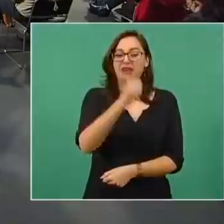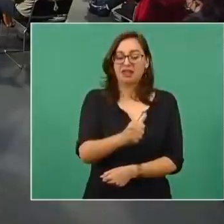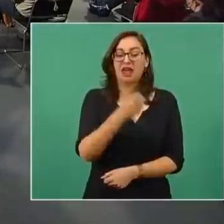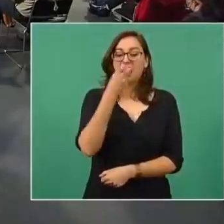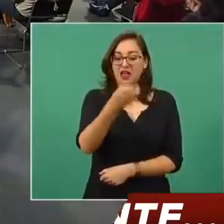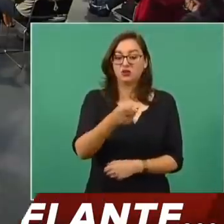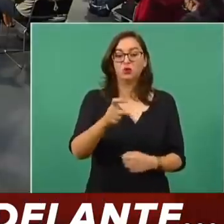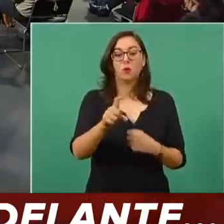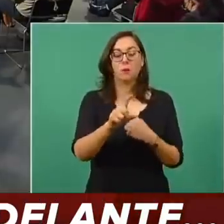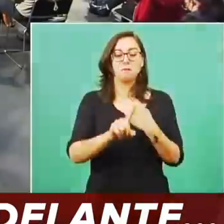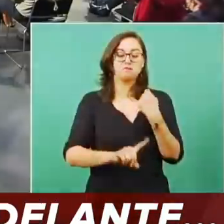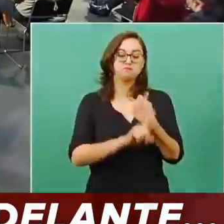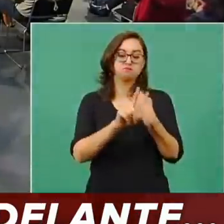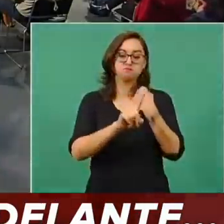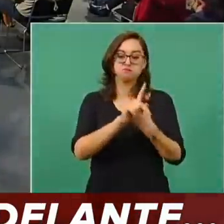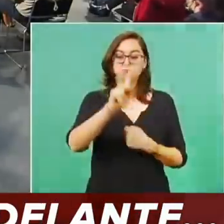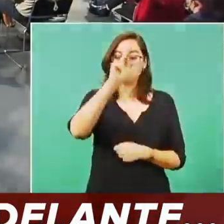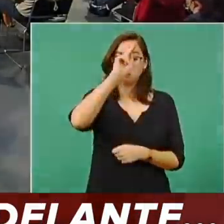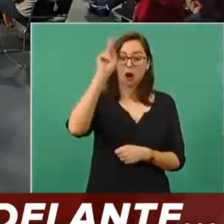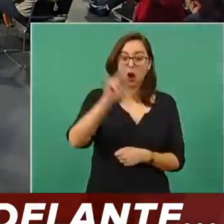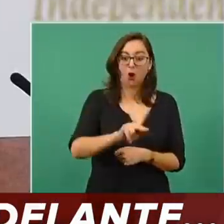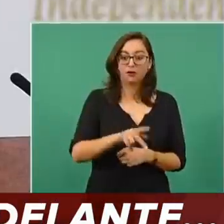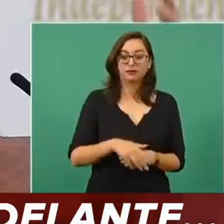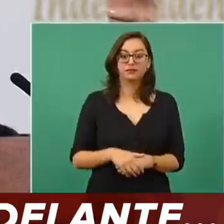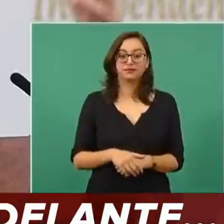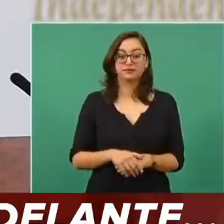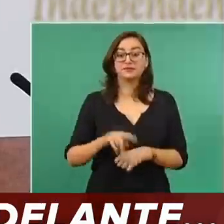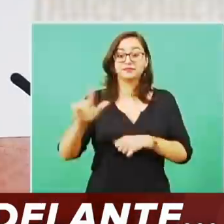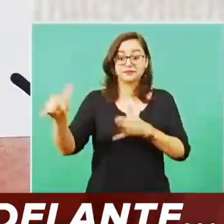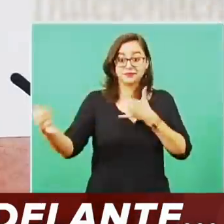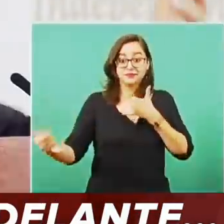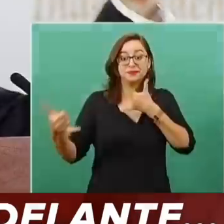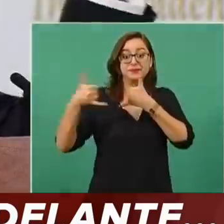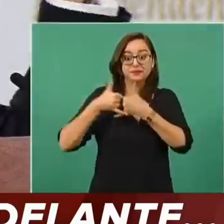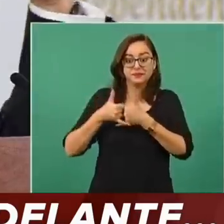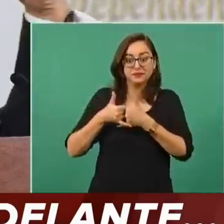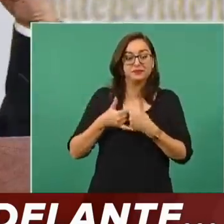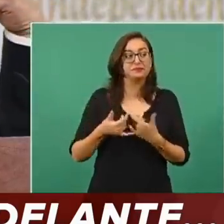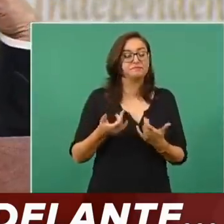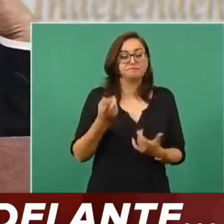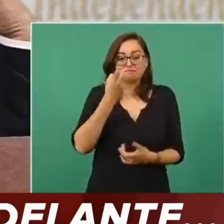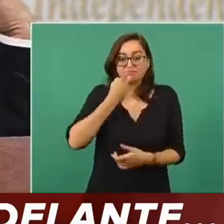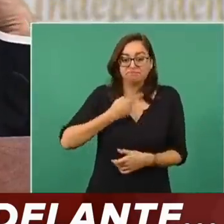Entonces, me habla, dice, es difícil,